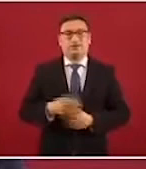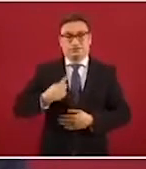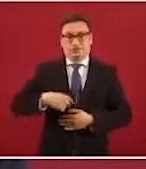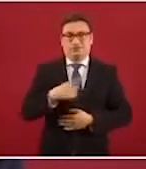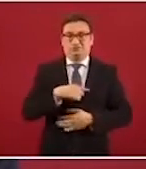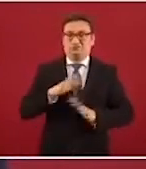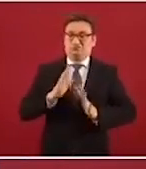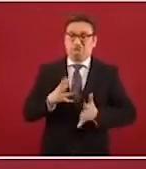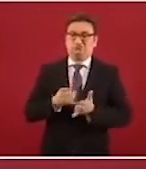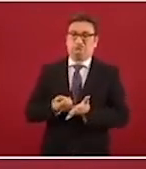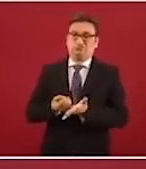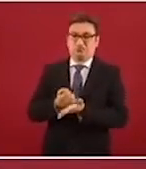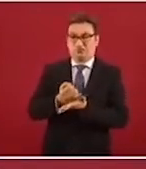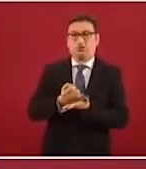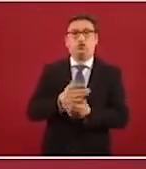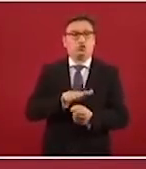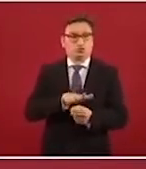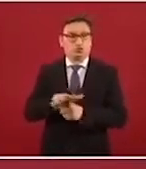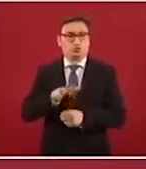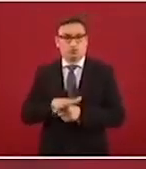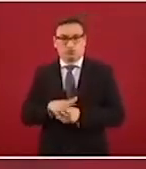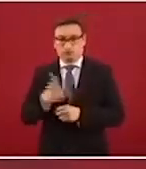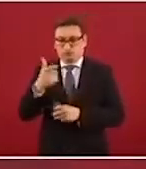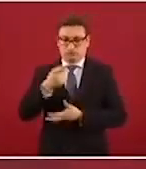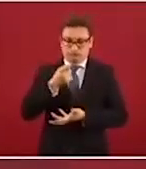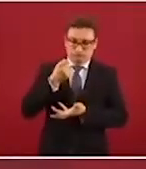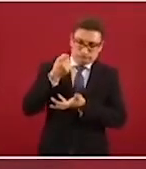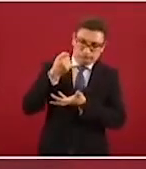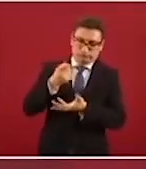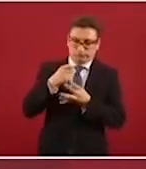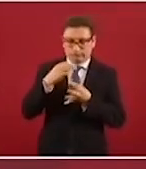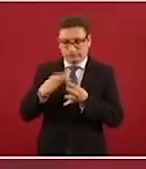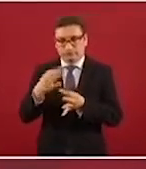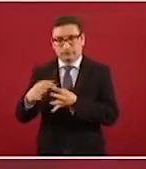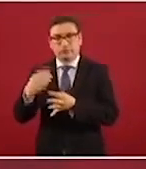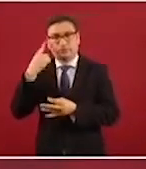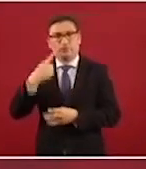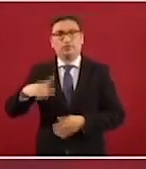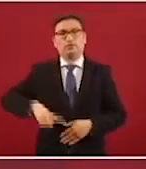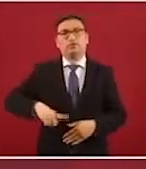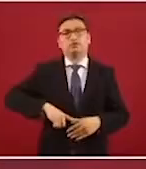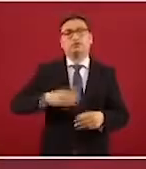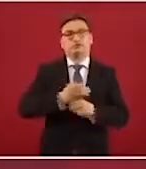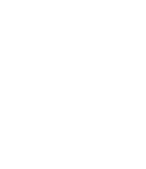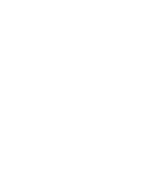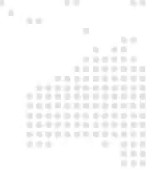entregar puntualmente los fondos a los gobiernos estatales.